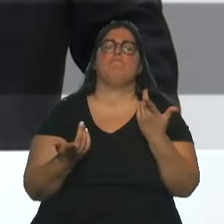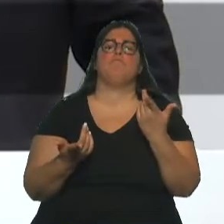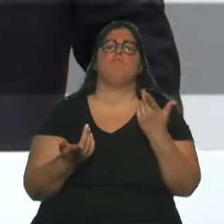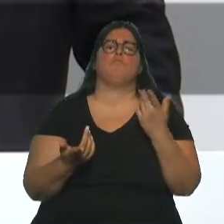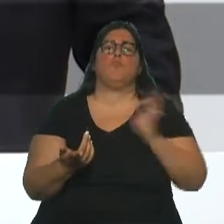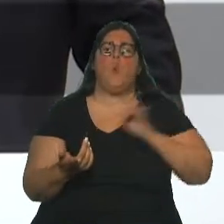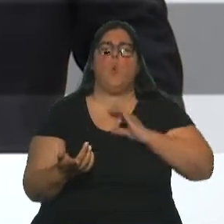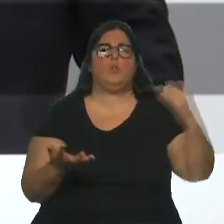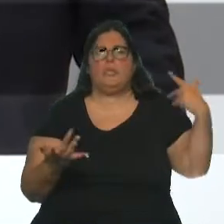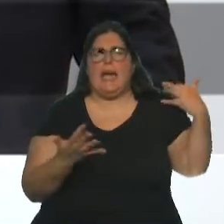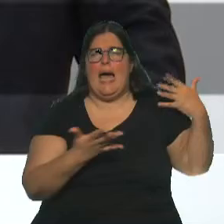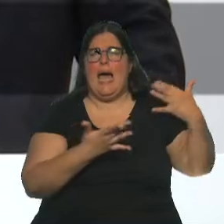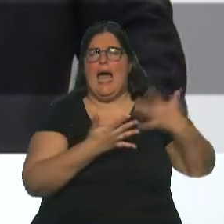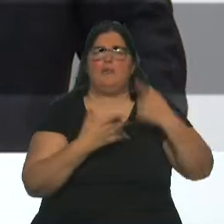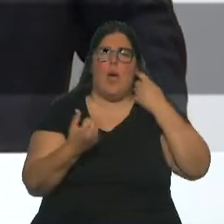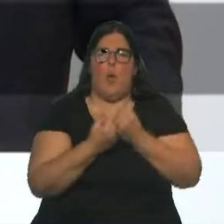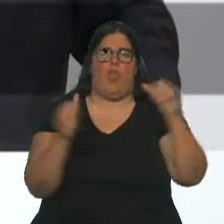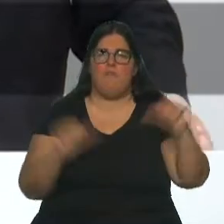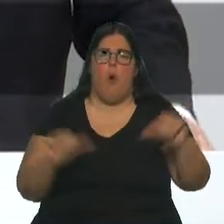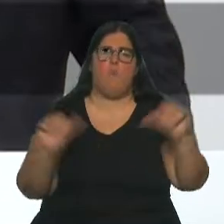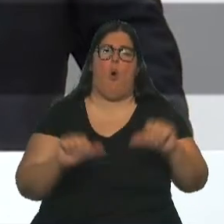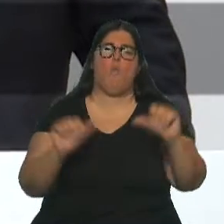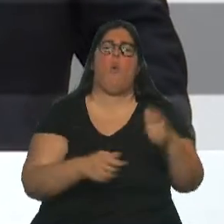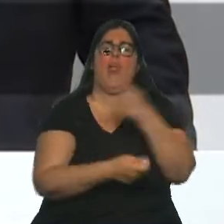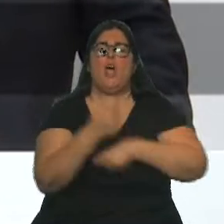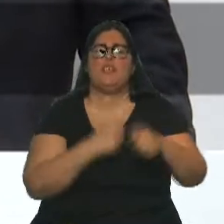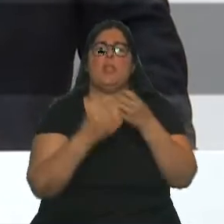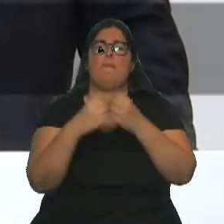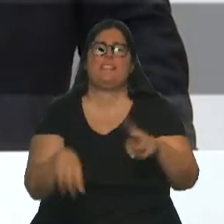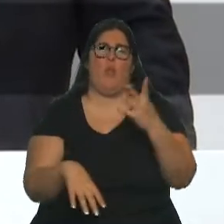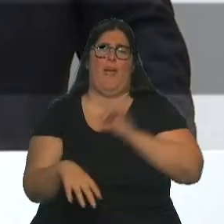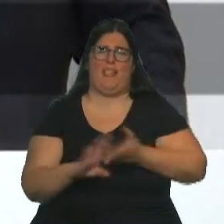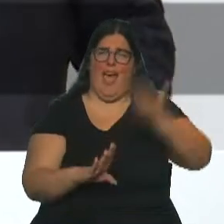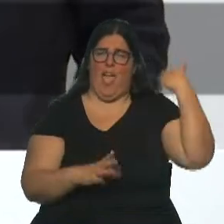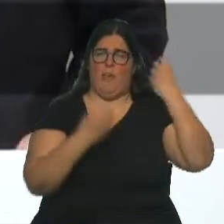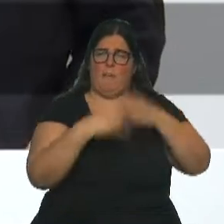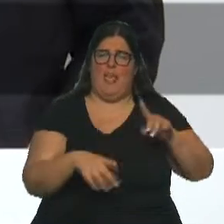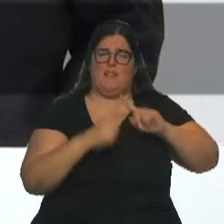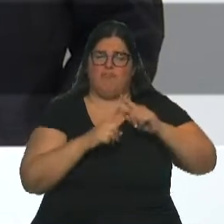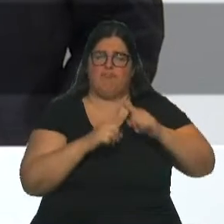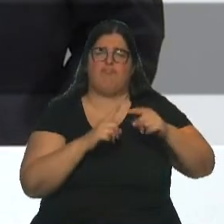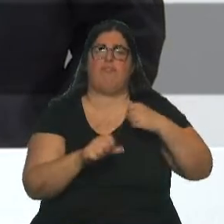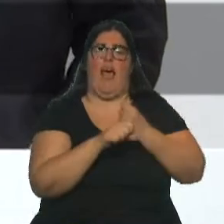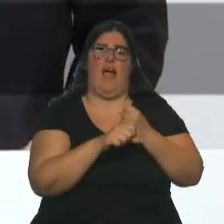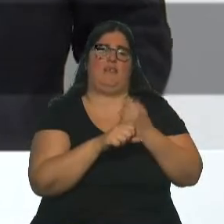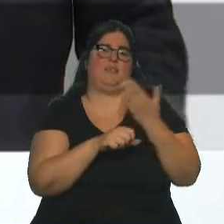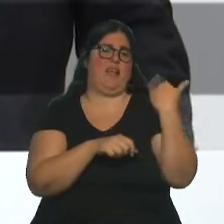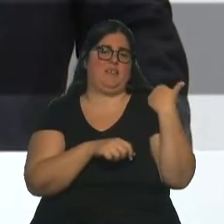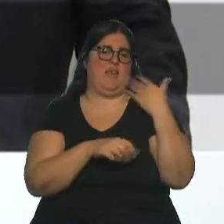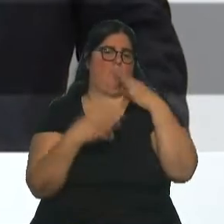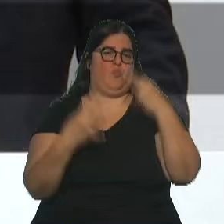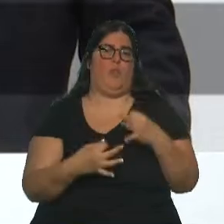2 decades in the making. The negotiations started 20 years ago, yesterday, on the 28th of